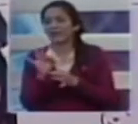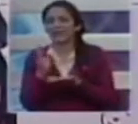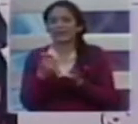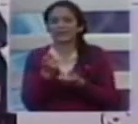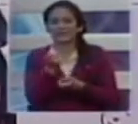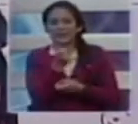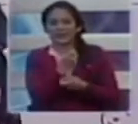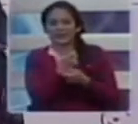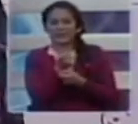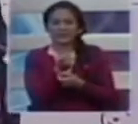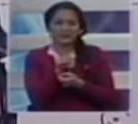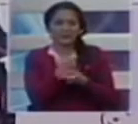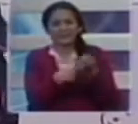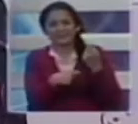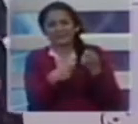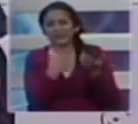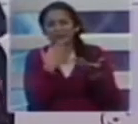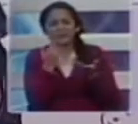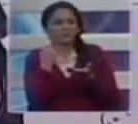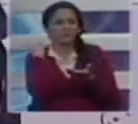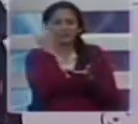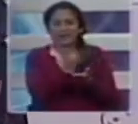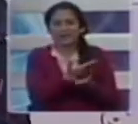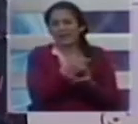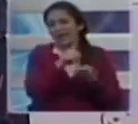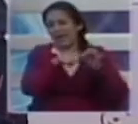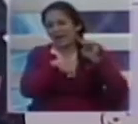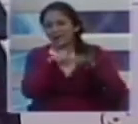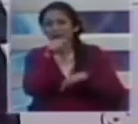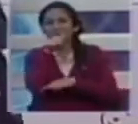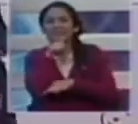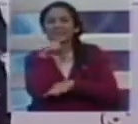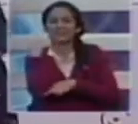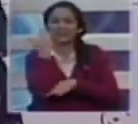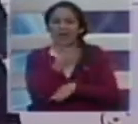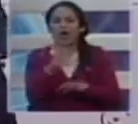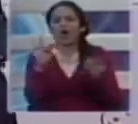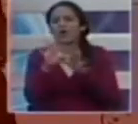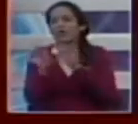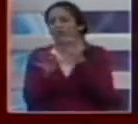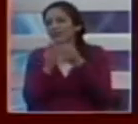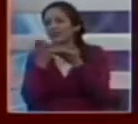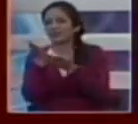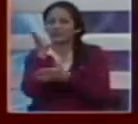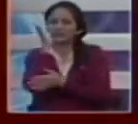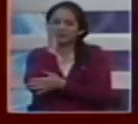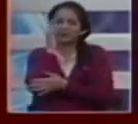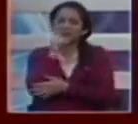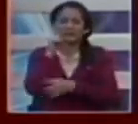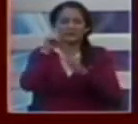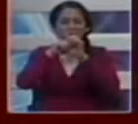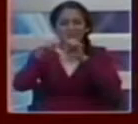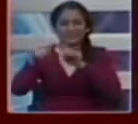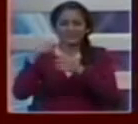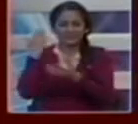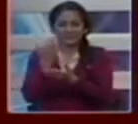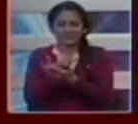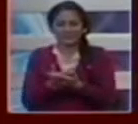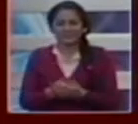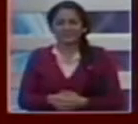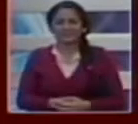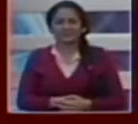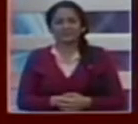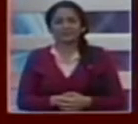a ver un regalo para tu mamá, para tu esposo. Hay realmente para todo. Bueno, ¿los interesados en participar en su local qué deben